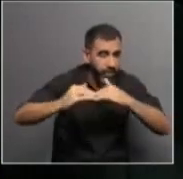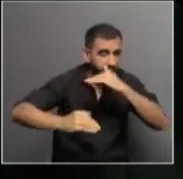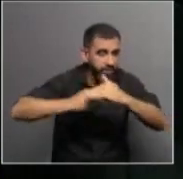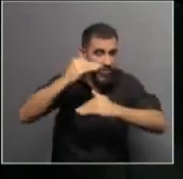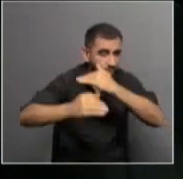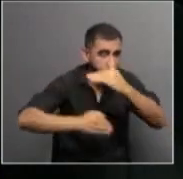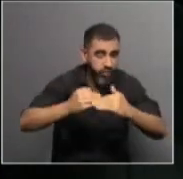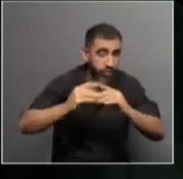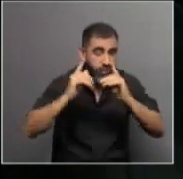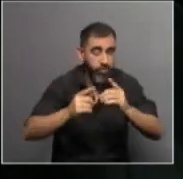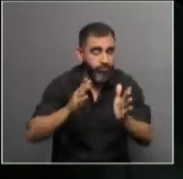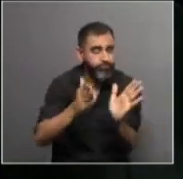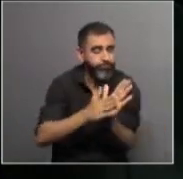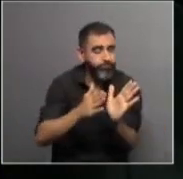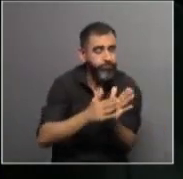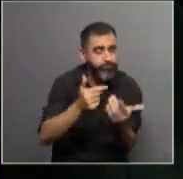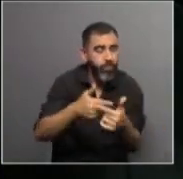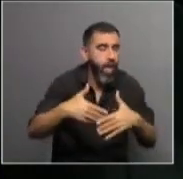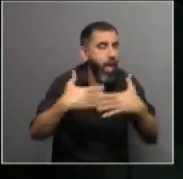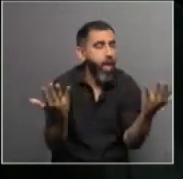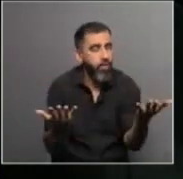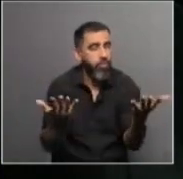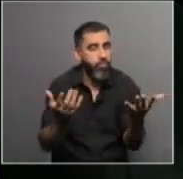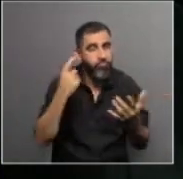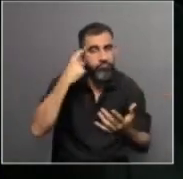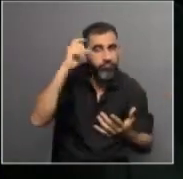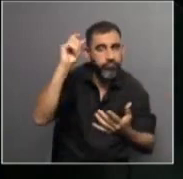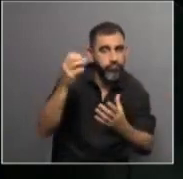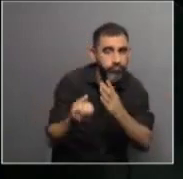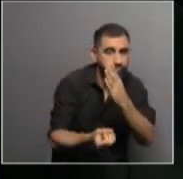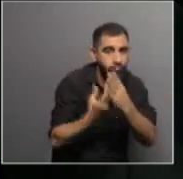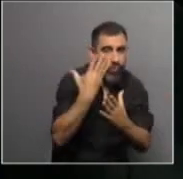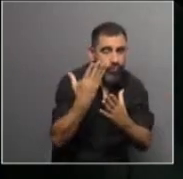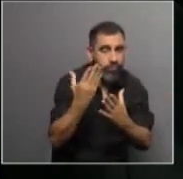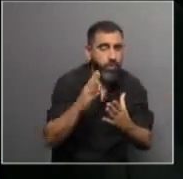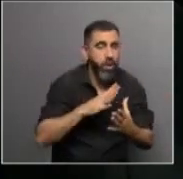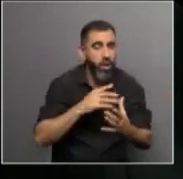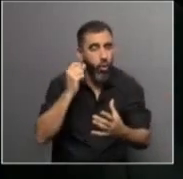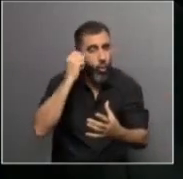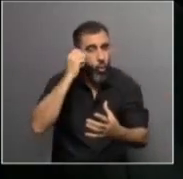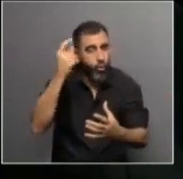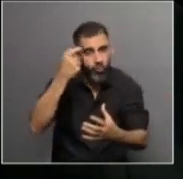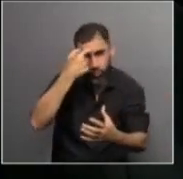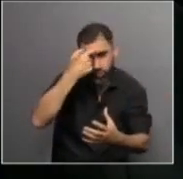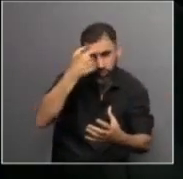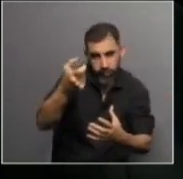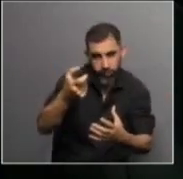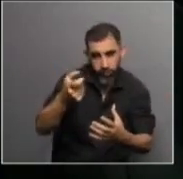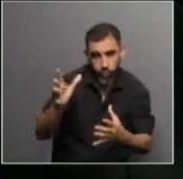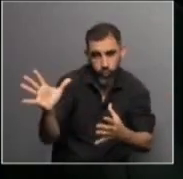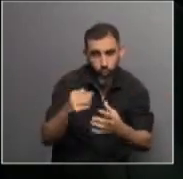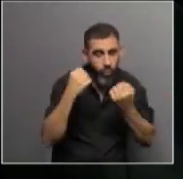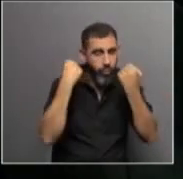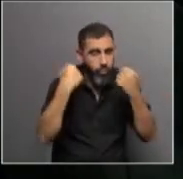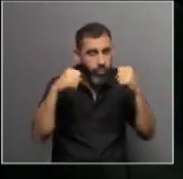desarrollar y en definitiva plasmar en algo, una creación, algo que tenga conocimiento científico y todo un entrenamiento,